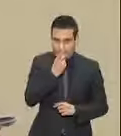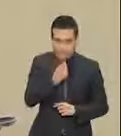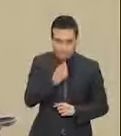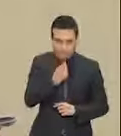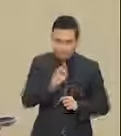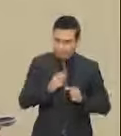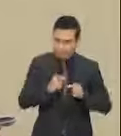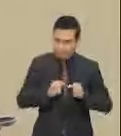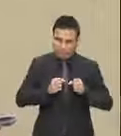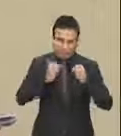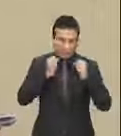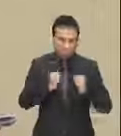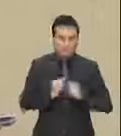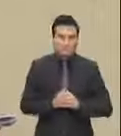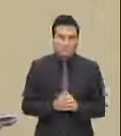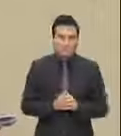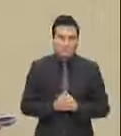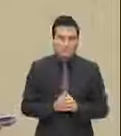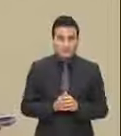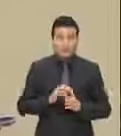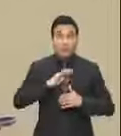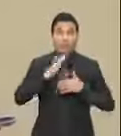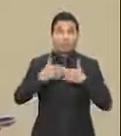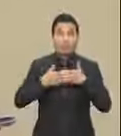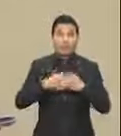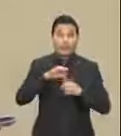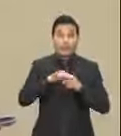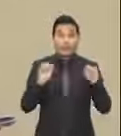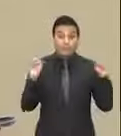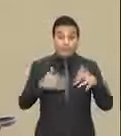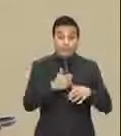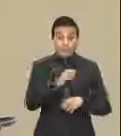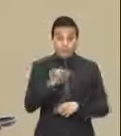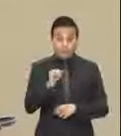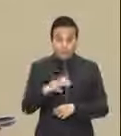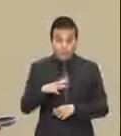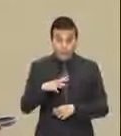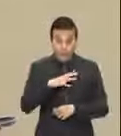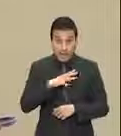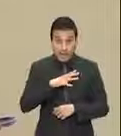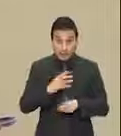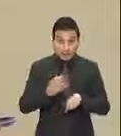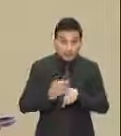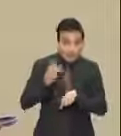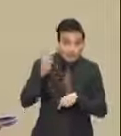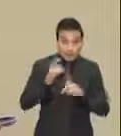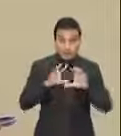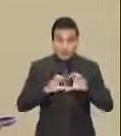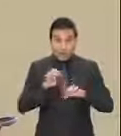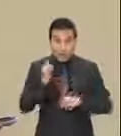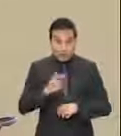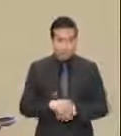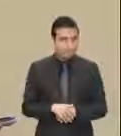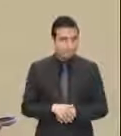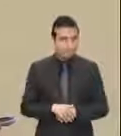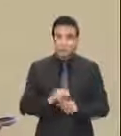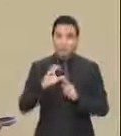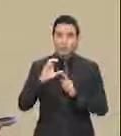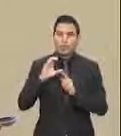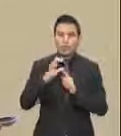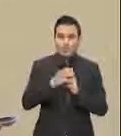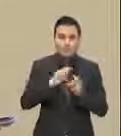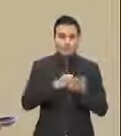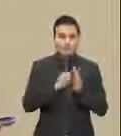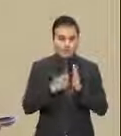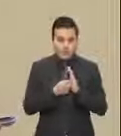impiden hablar de fraude electoral en las próximas elecciones del 6 de junio de este año a las y los integrantes del comité técnico de la